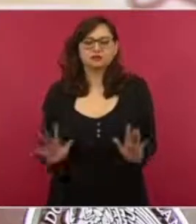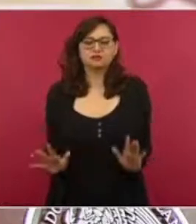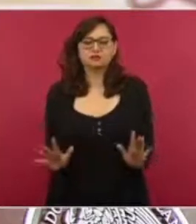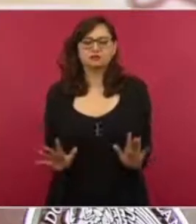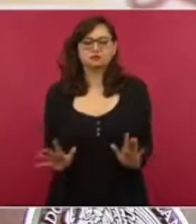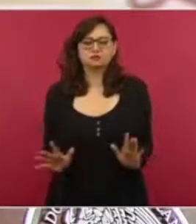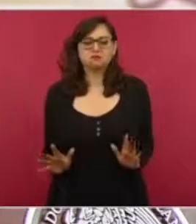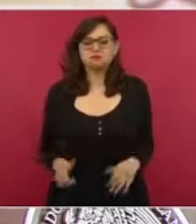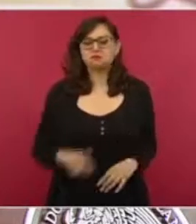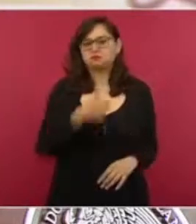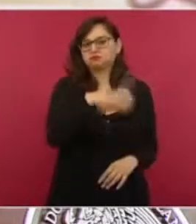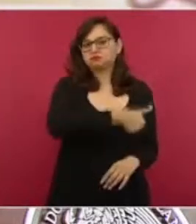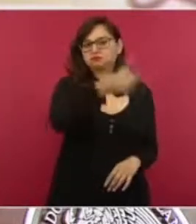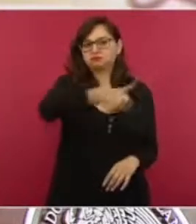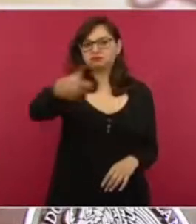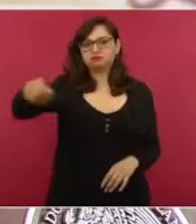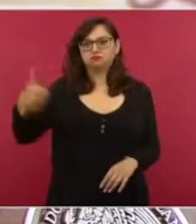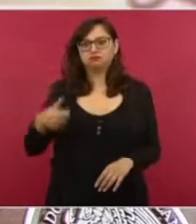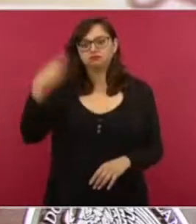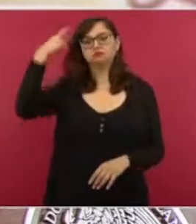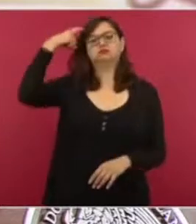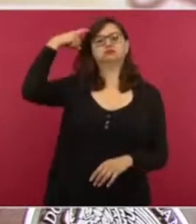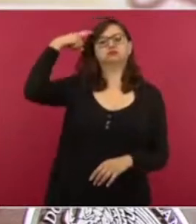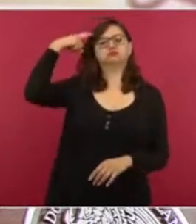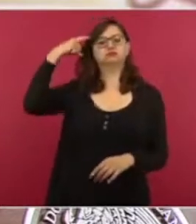criterio de los ciudadanos